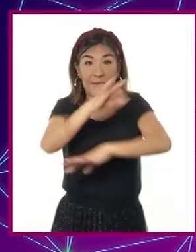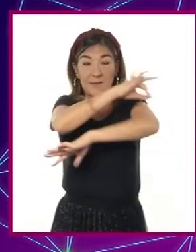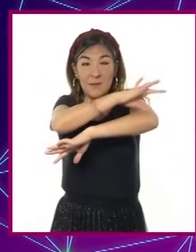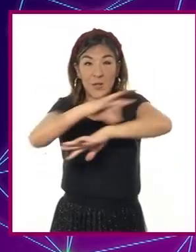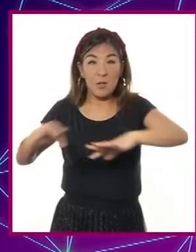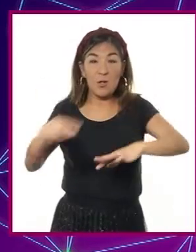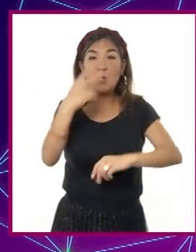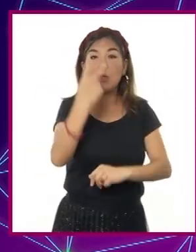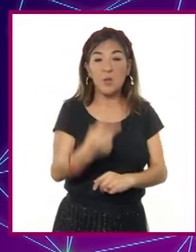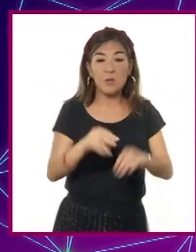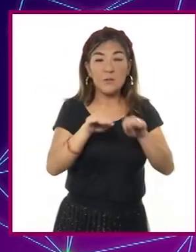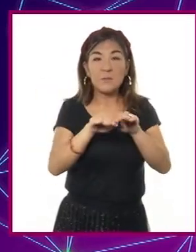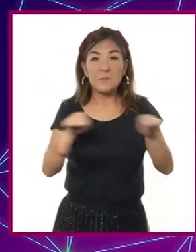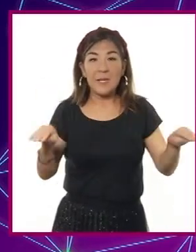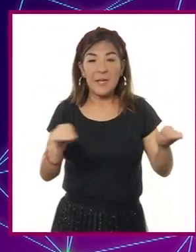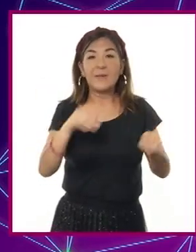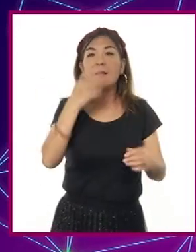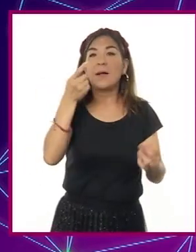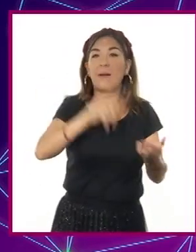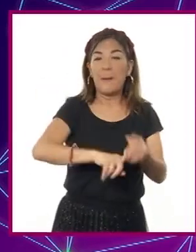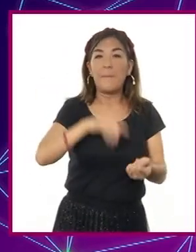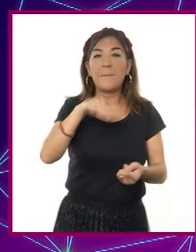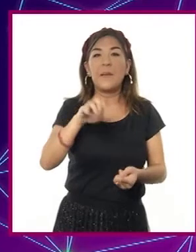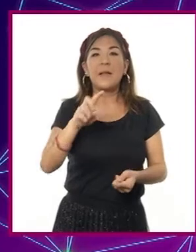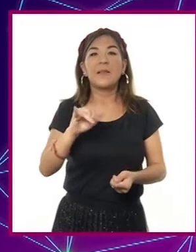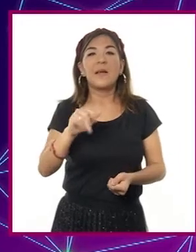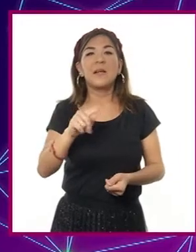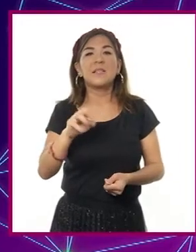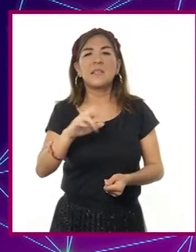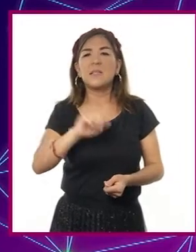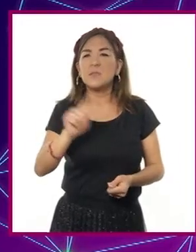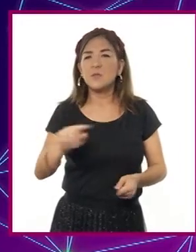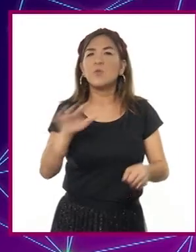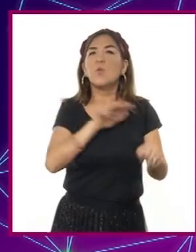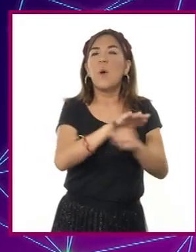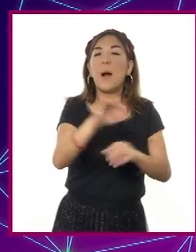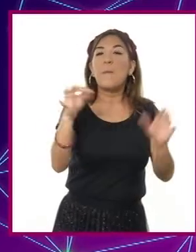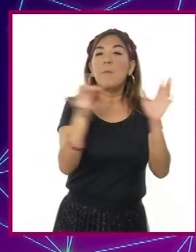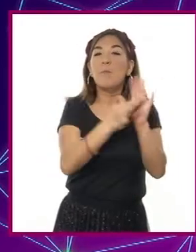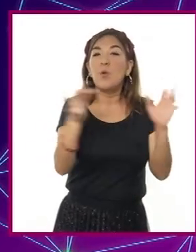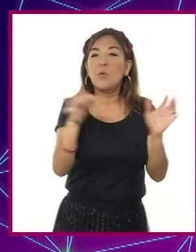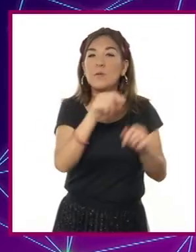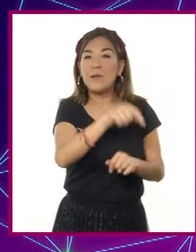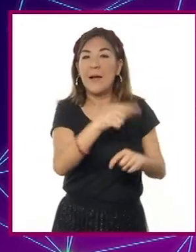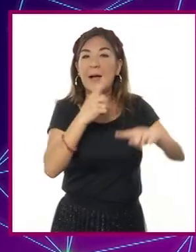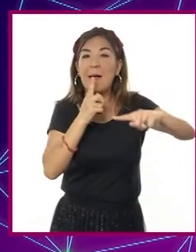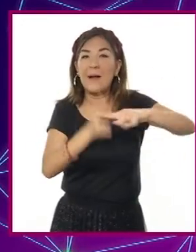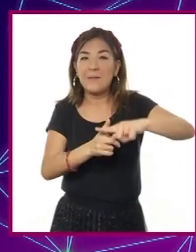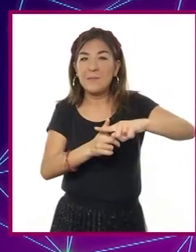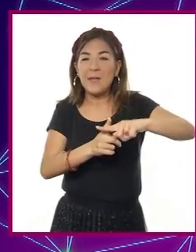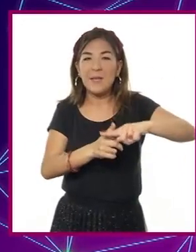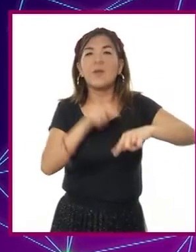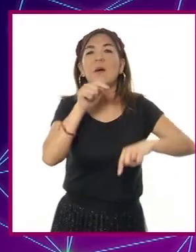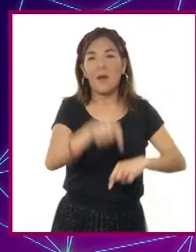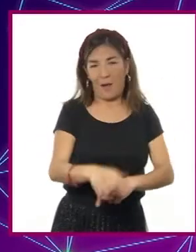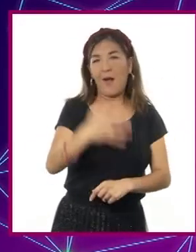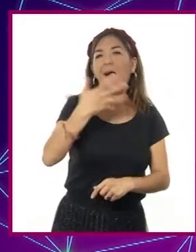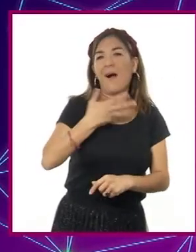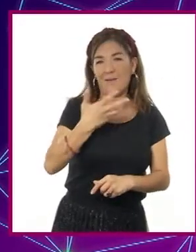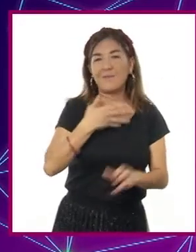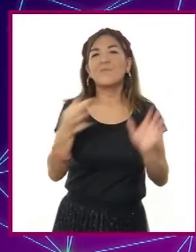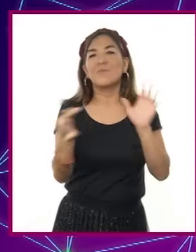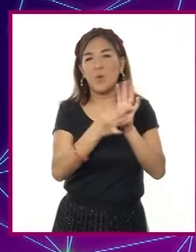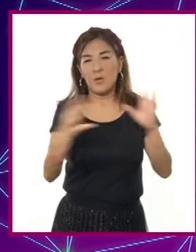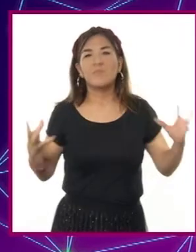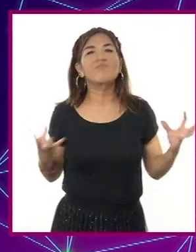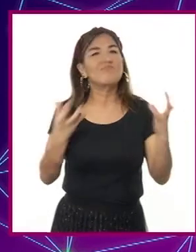dos rectas mediatrices, se obtiene el punto de intersección de ambas, lo que significa que sí existe un punto